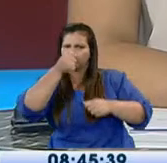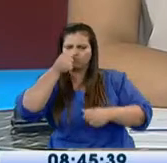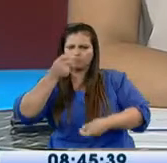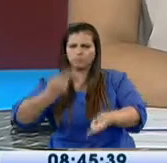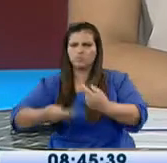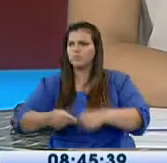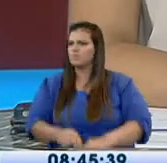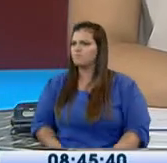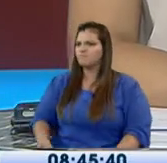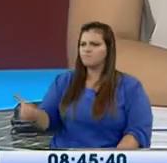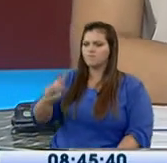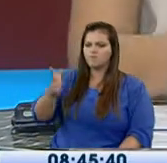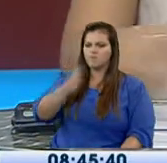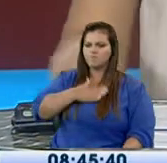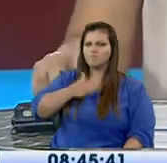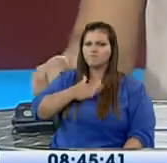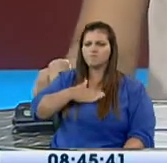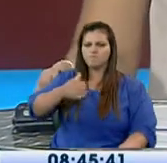de seguridad.